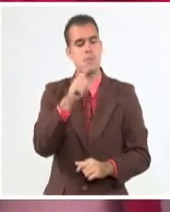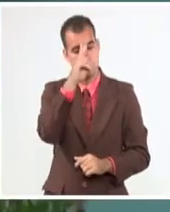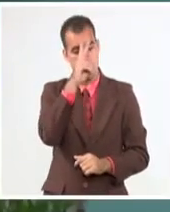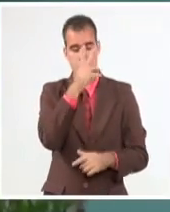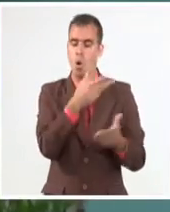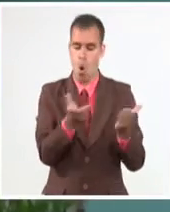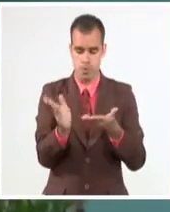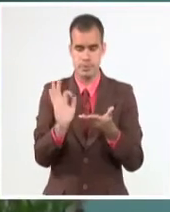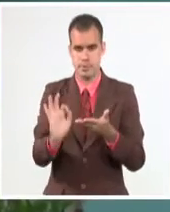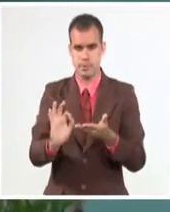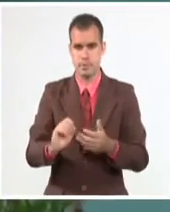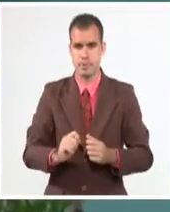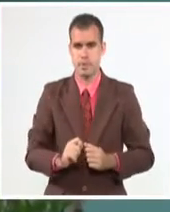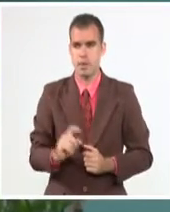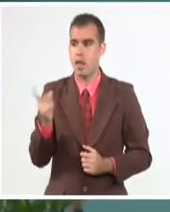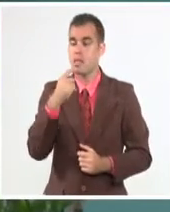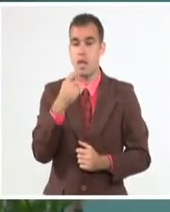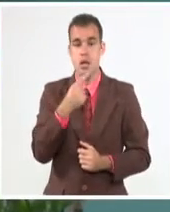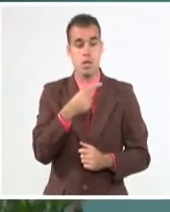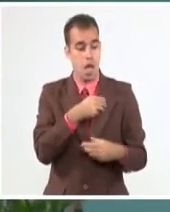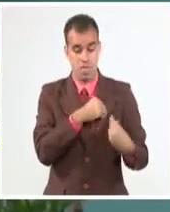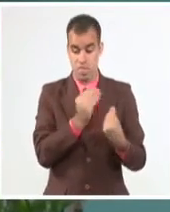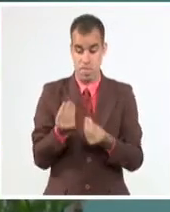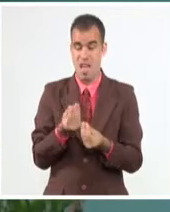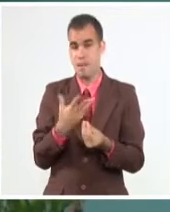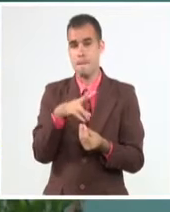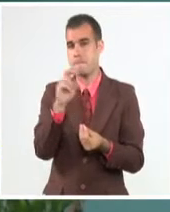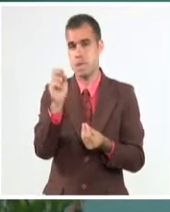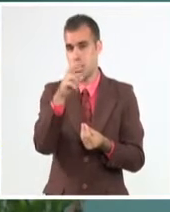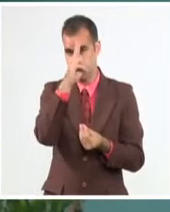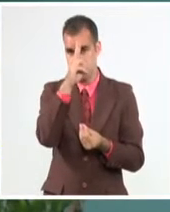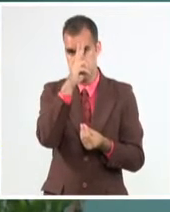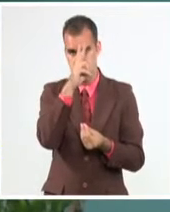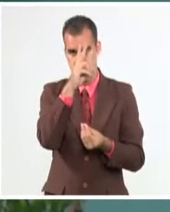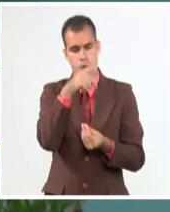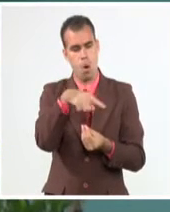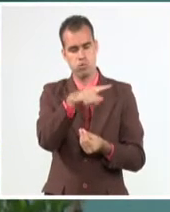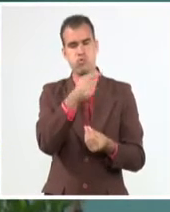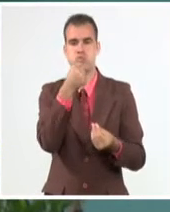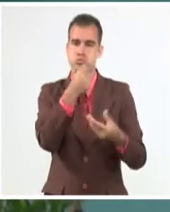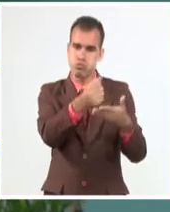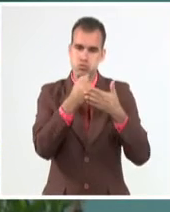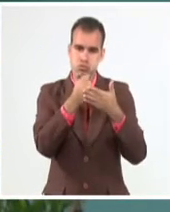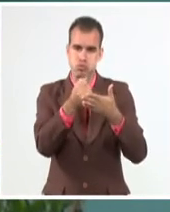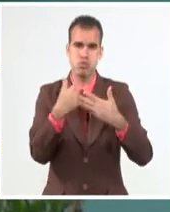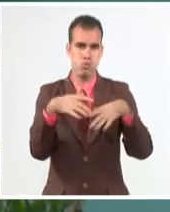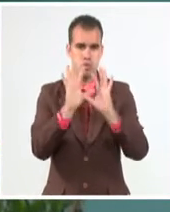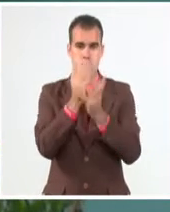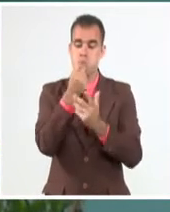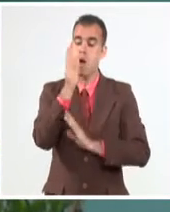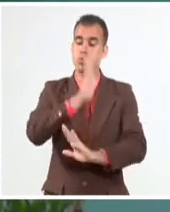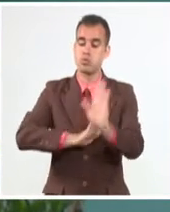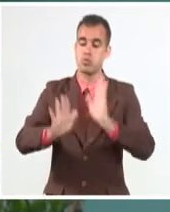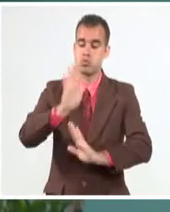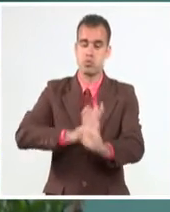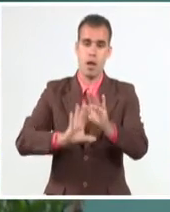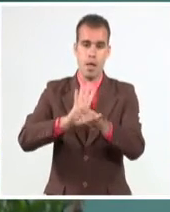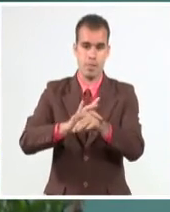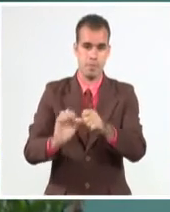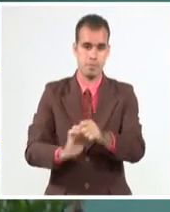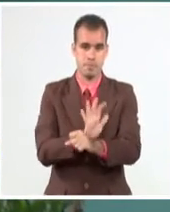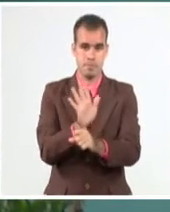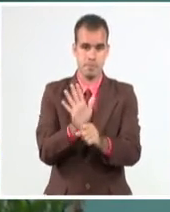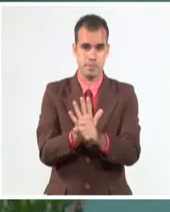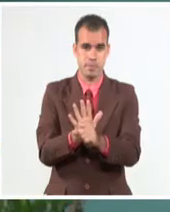que nos asignaron 20 médicos especialistas en m&g y que nos van a apoyar en la lucha de enfrentamiento en lago villa específicamente